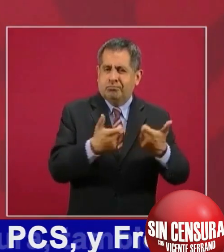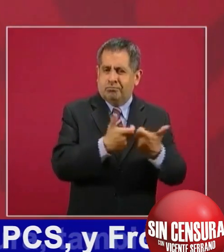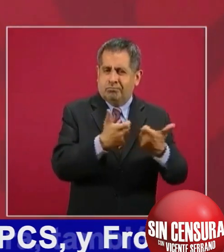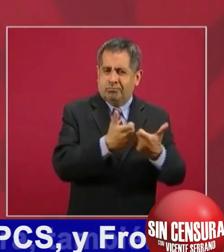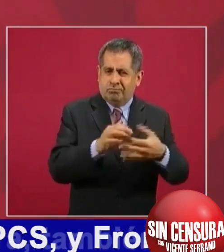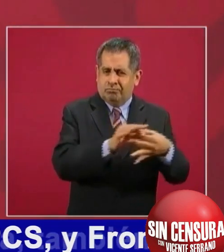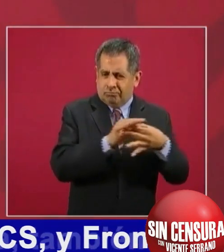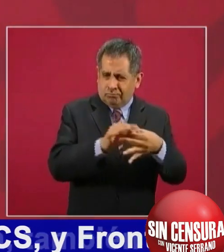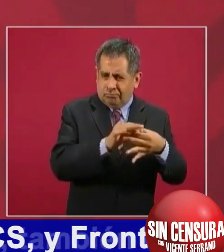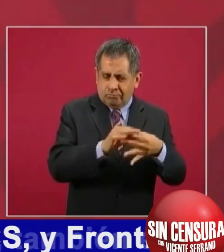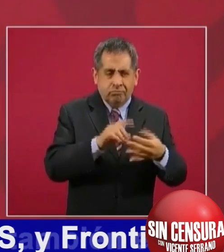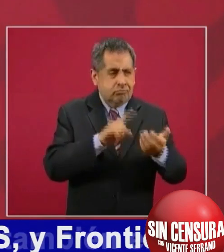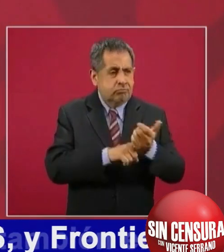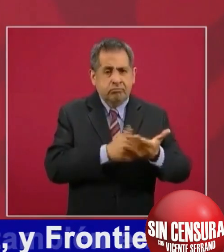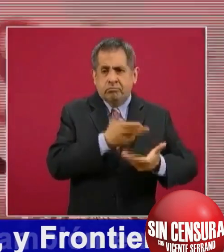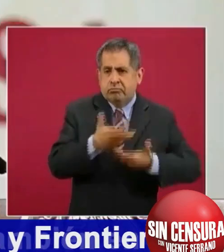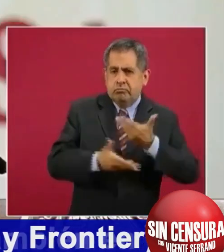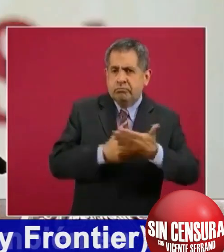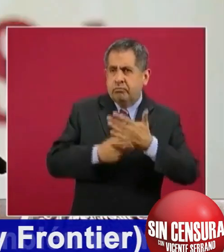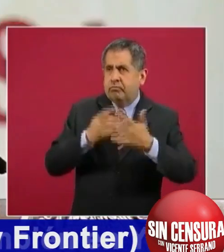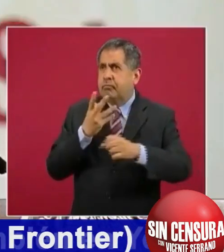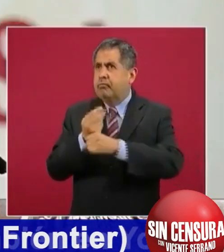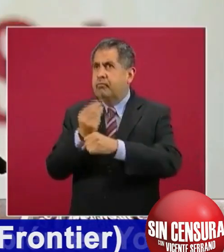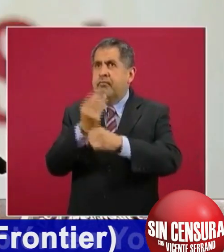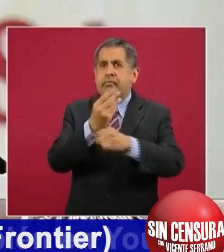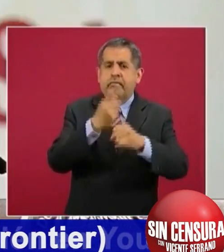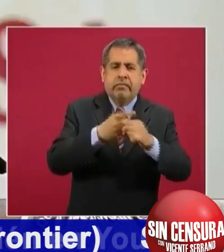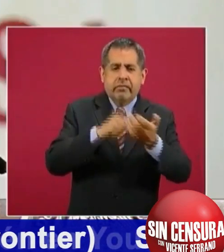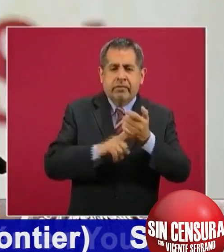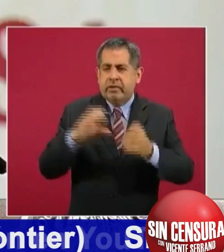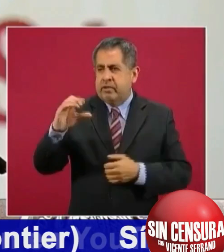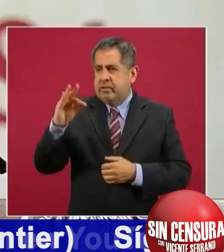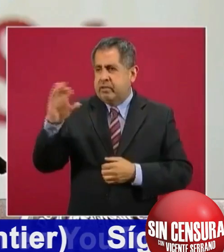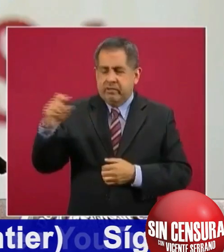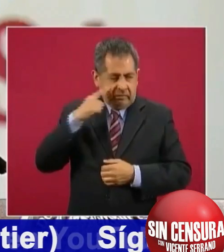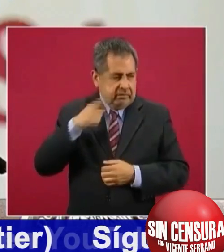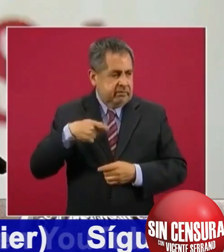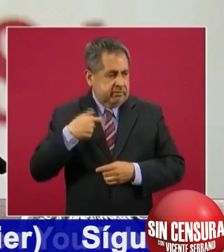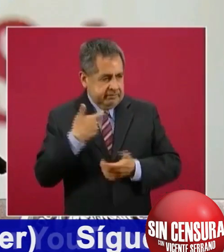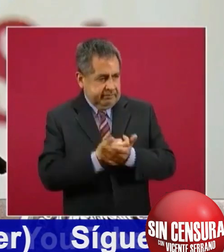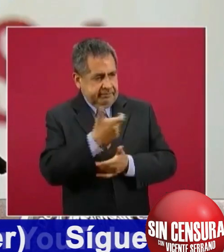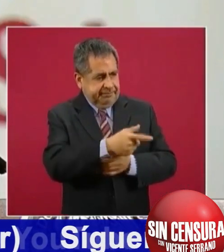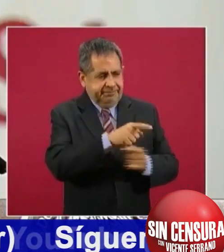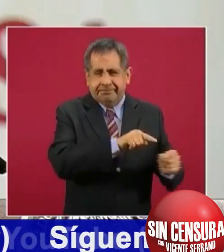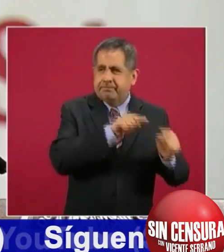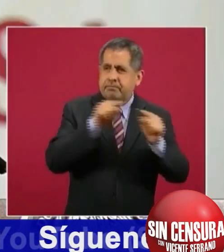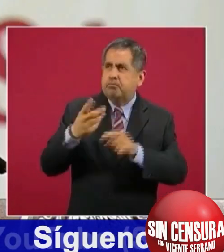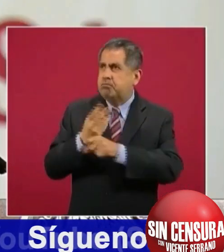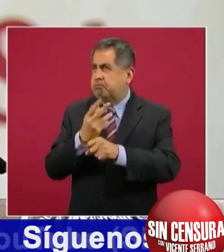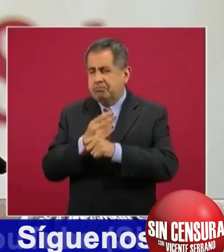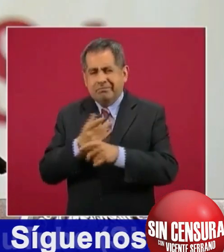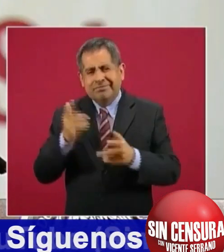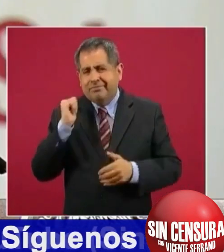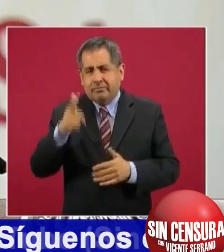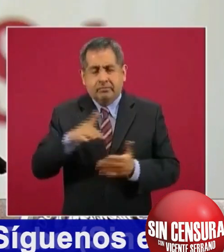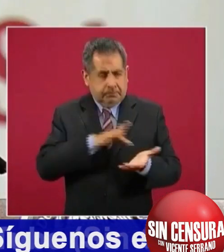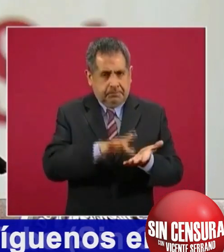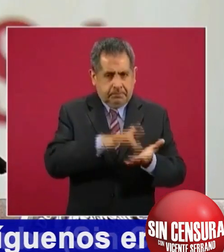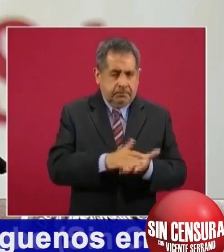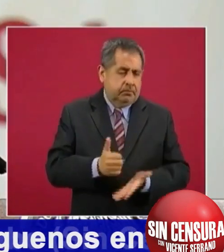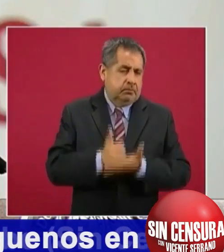puedan dar servicio de mantenimiento a la Comisión Federal de Electricidad, ayudarlos en todo, pero